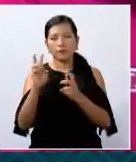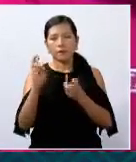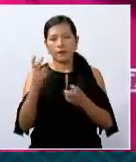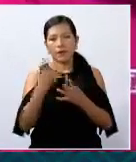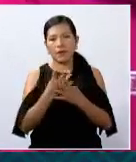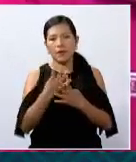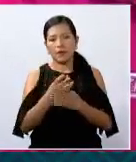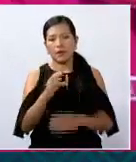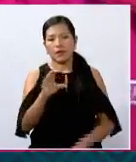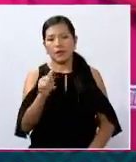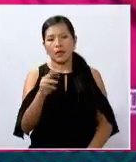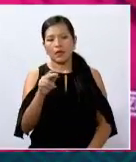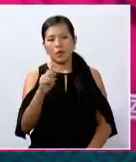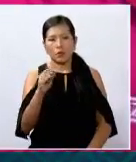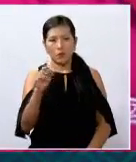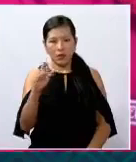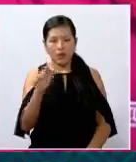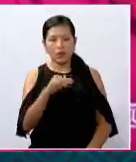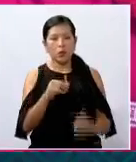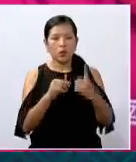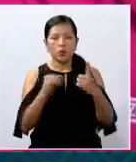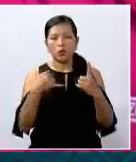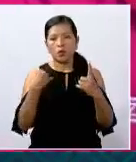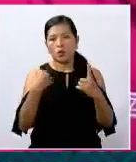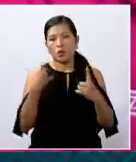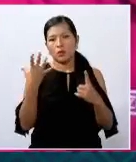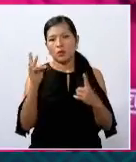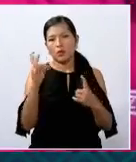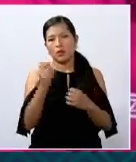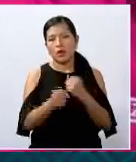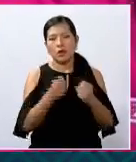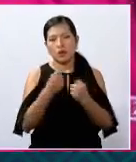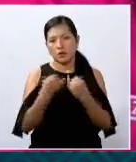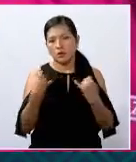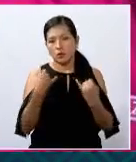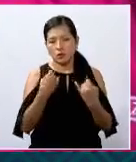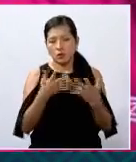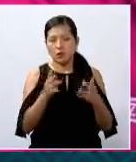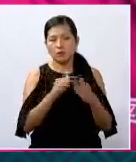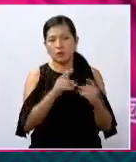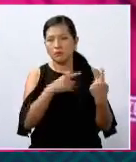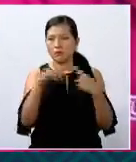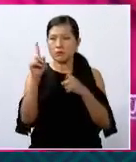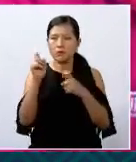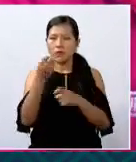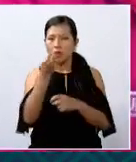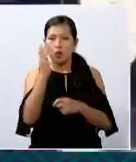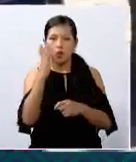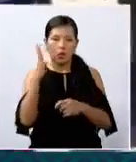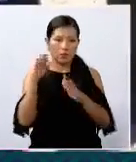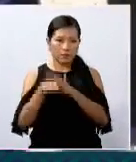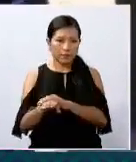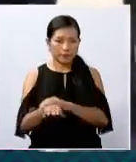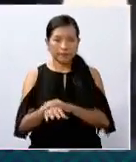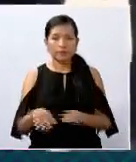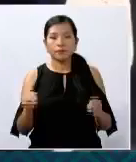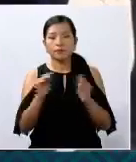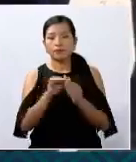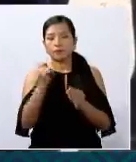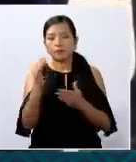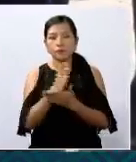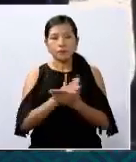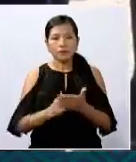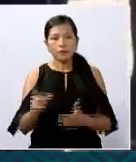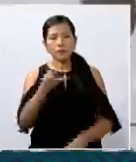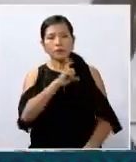Santo Domingo de Cantumarca, y un menor de edad que se encontraba también en el lugar ha sido remitido al hogar de acogida. De otro lado, la policía